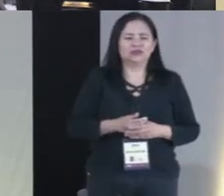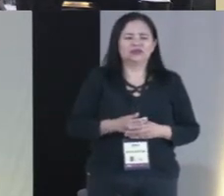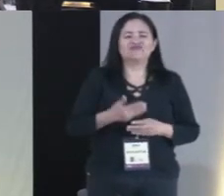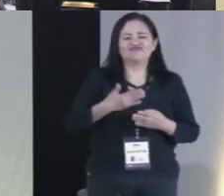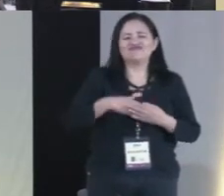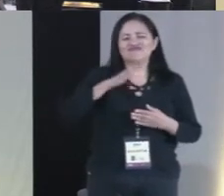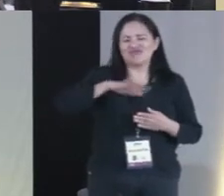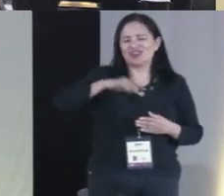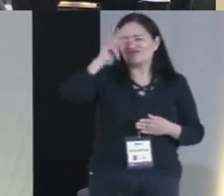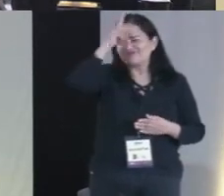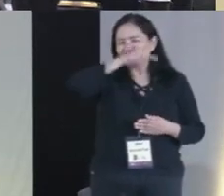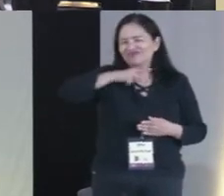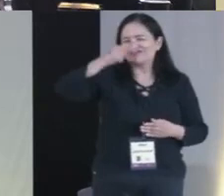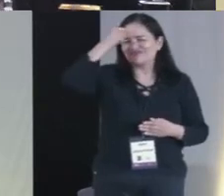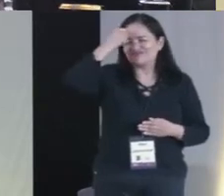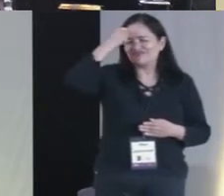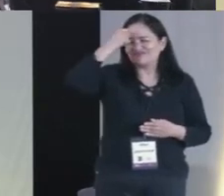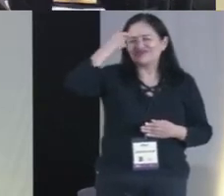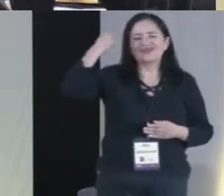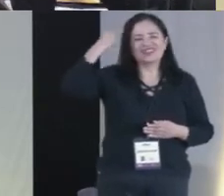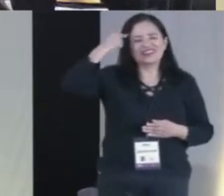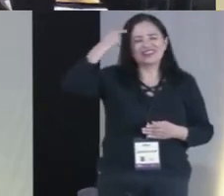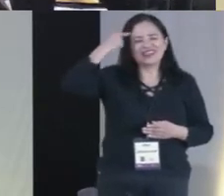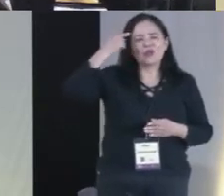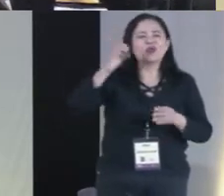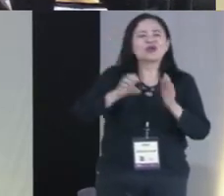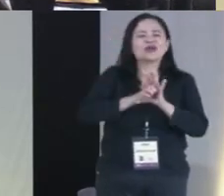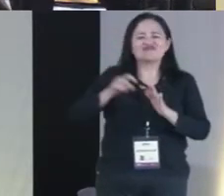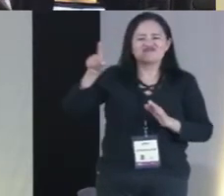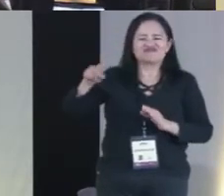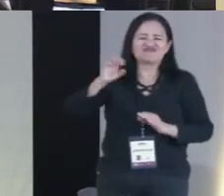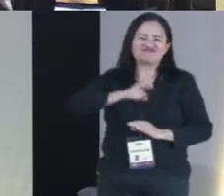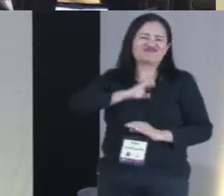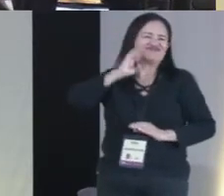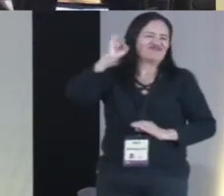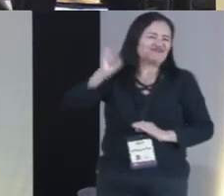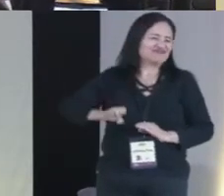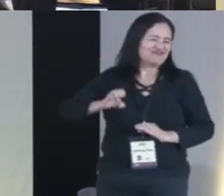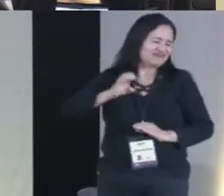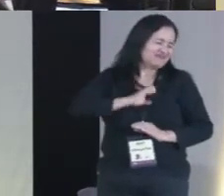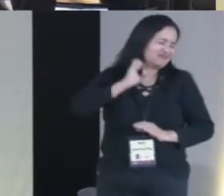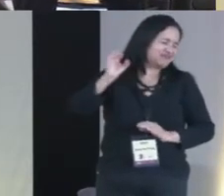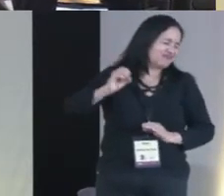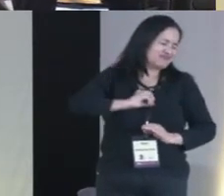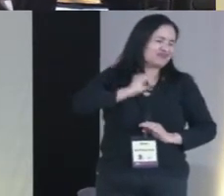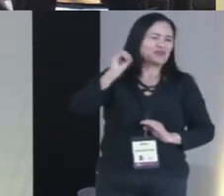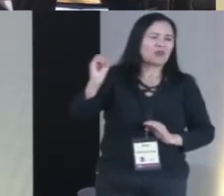que viene precisamente de odiar a un sujeto como Hernán Cortés.